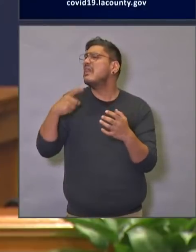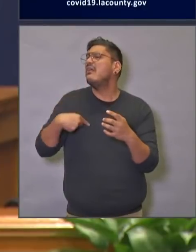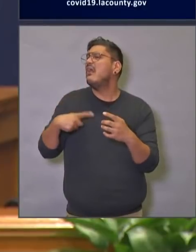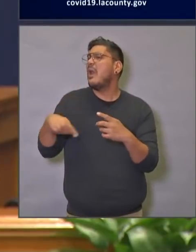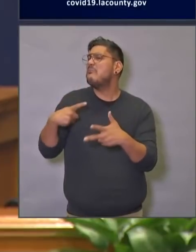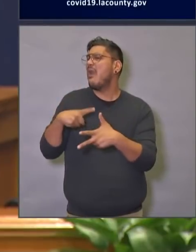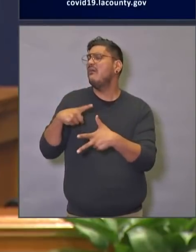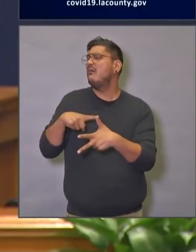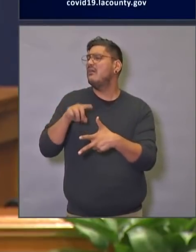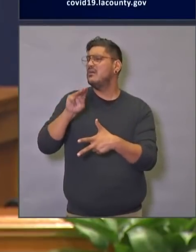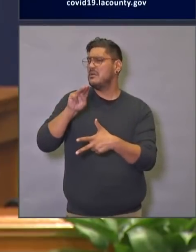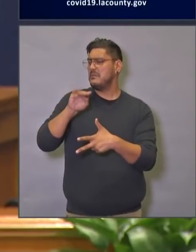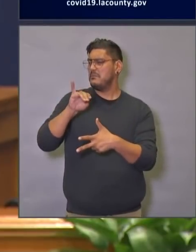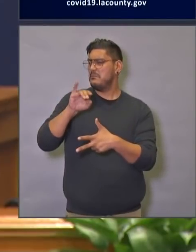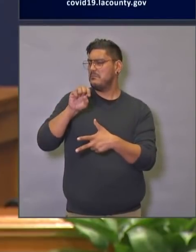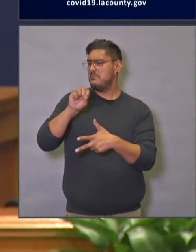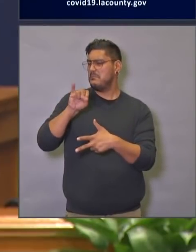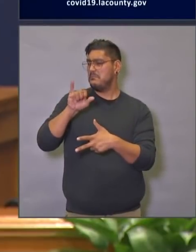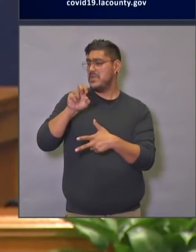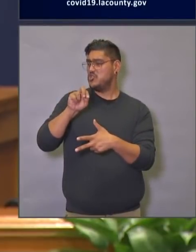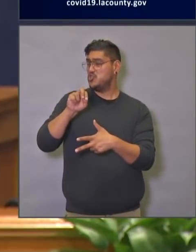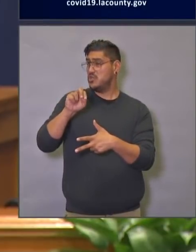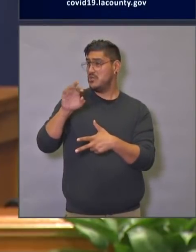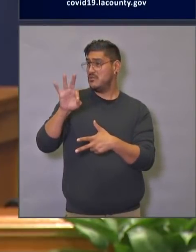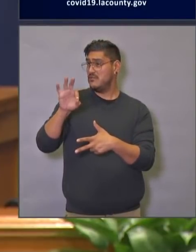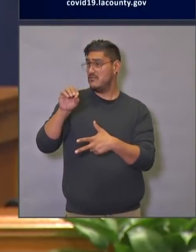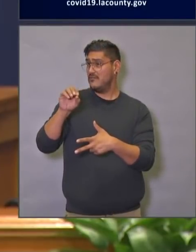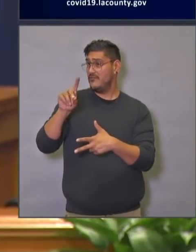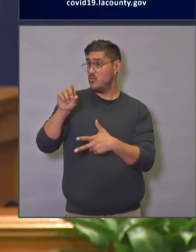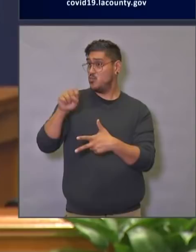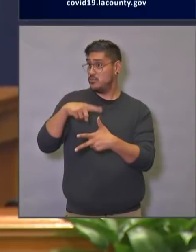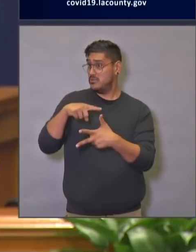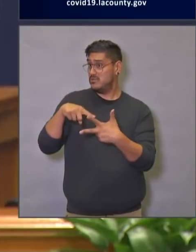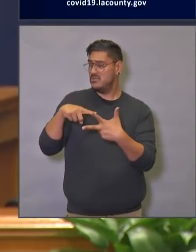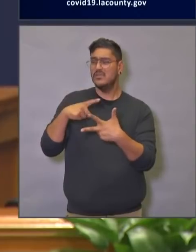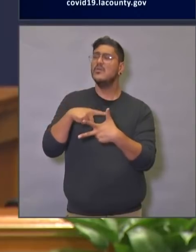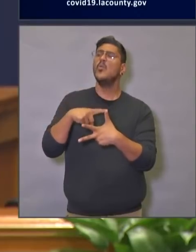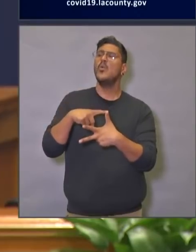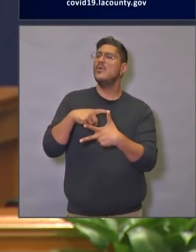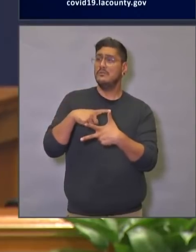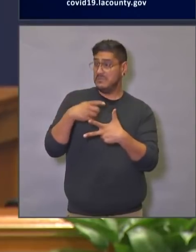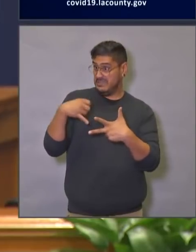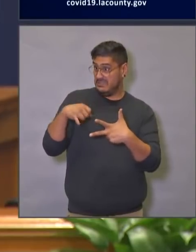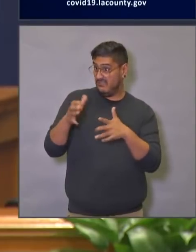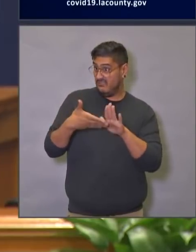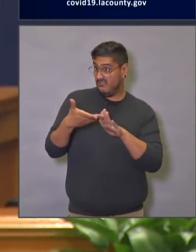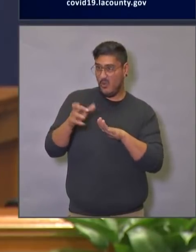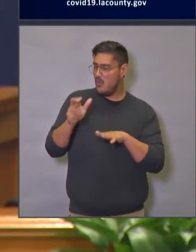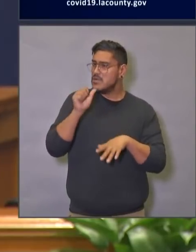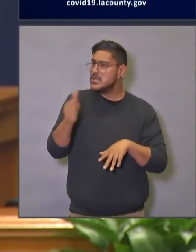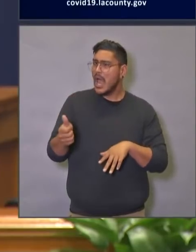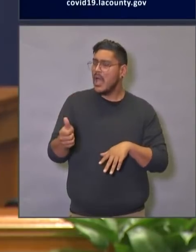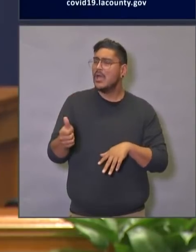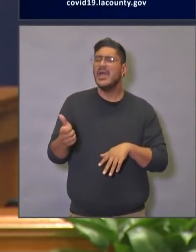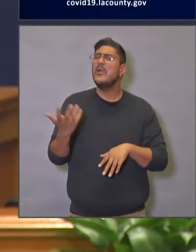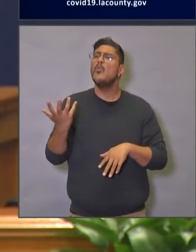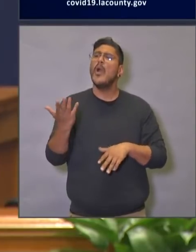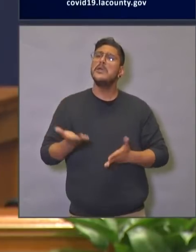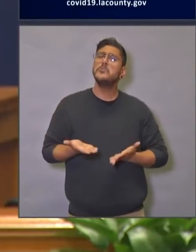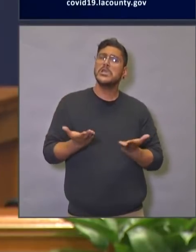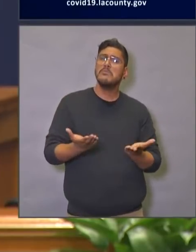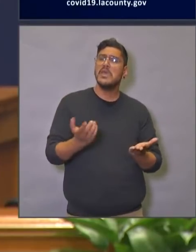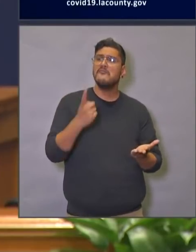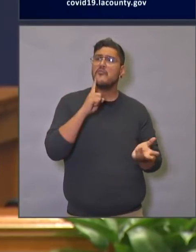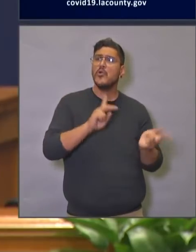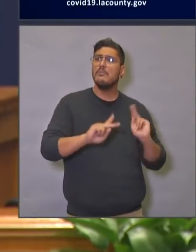ellas, Mission Foods, si ya están operando, continúan sin operar. ¿Y cuál es la recomendación a las personas que trabajan en lugares donde hay